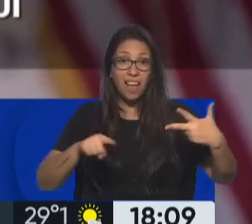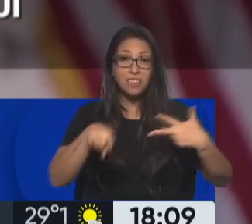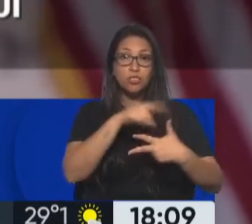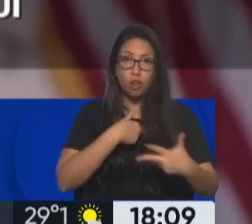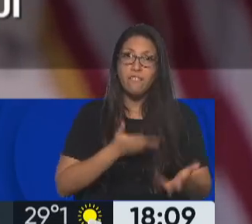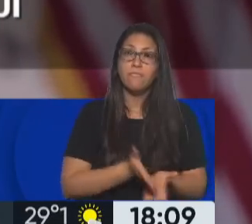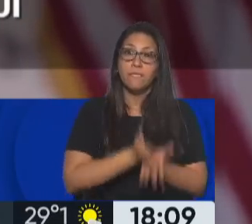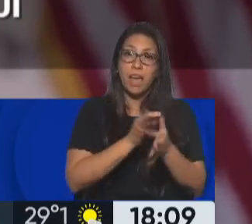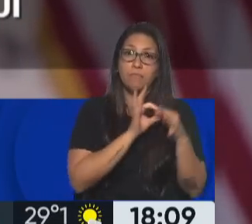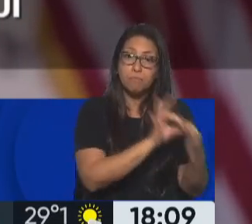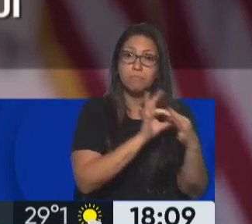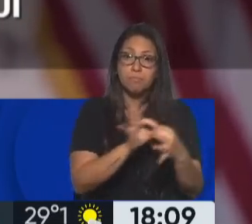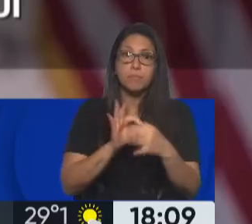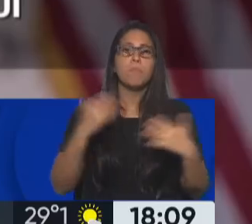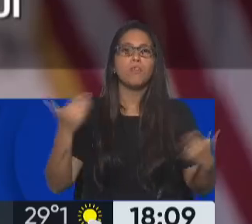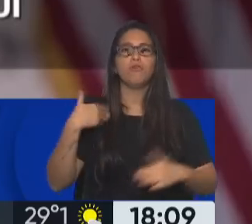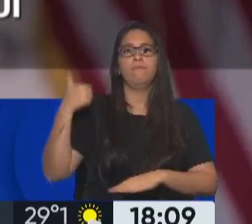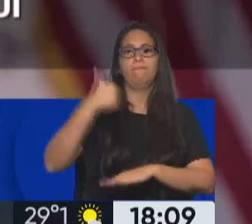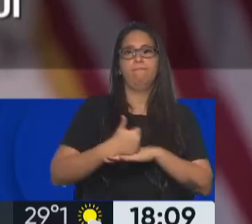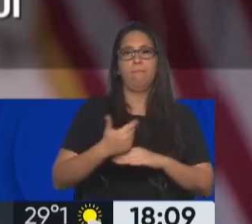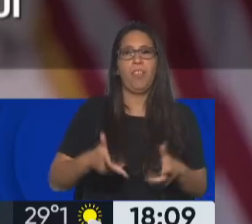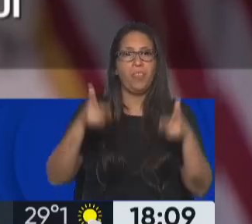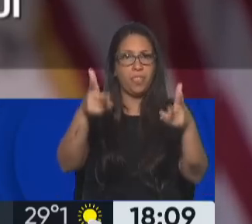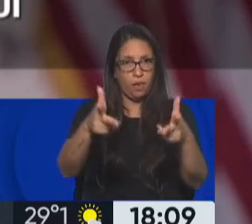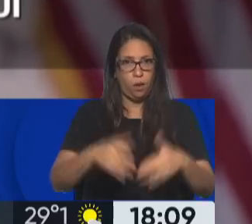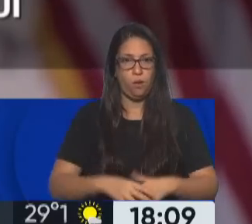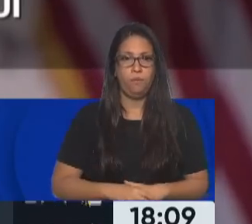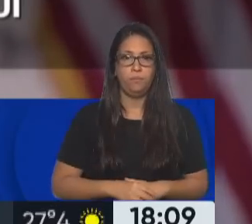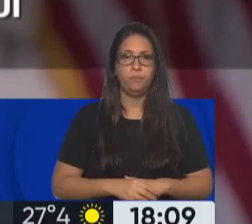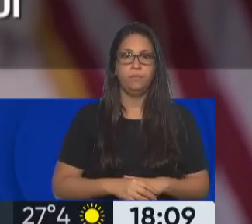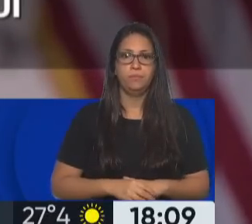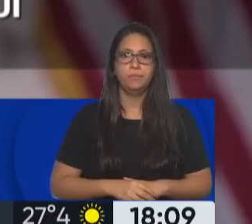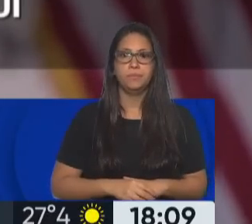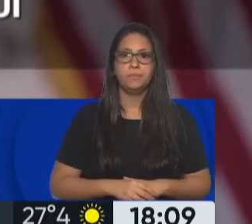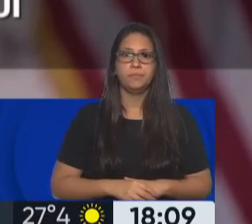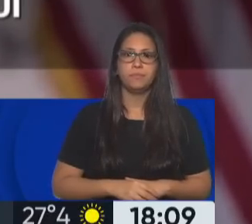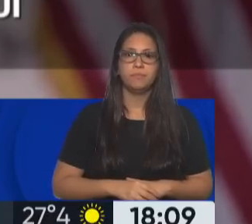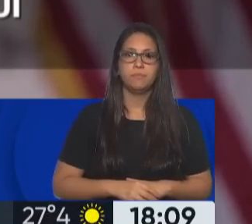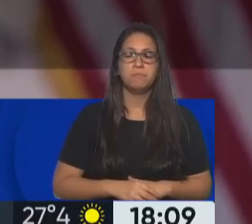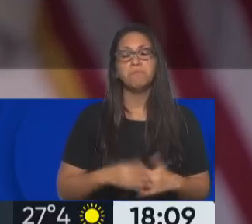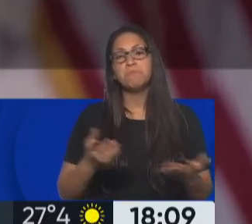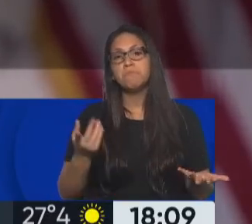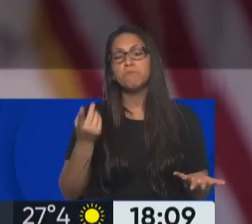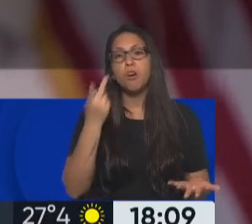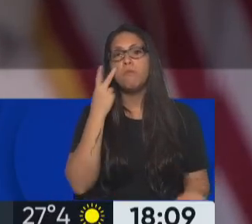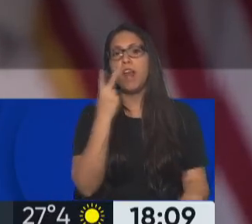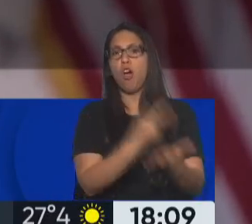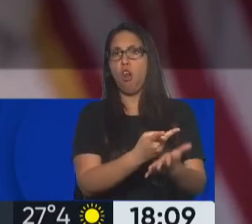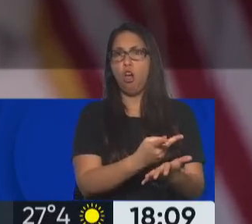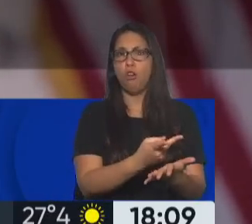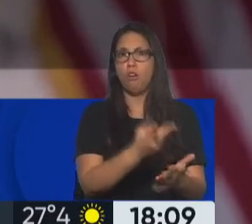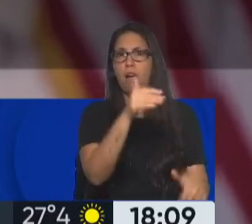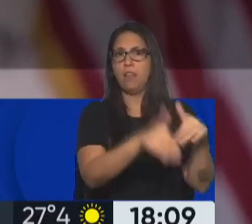is why I am here to say, while I concede this election, I do